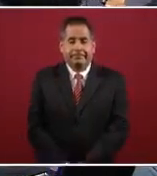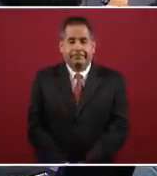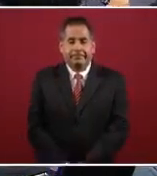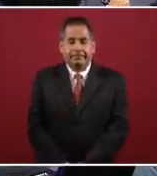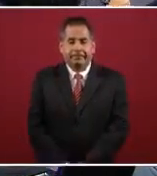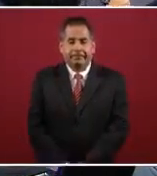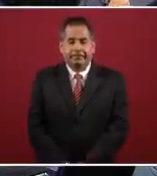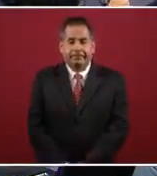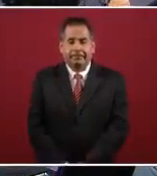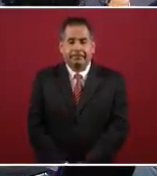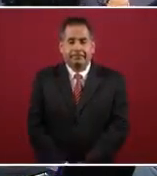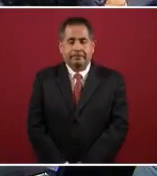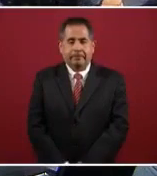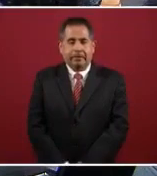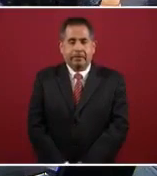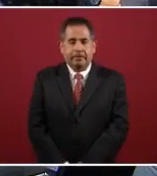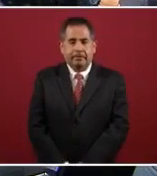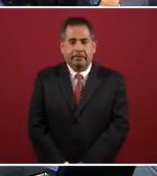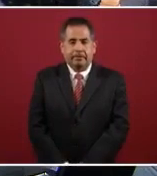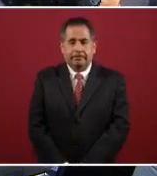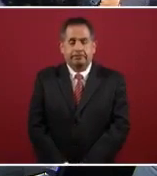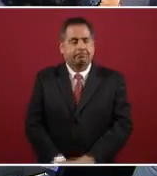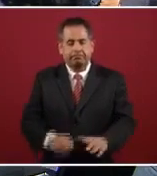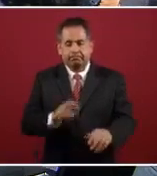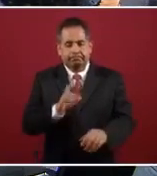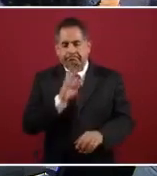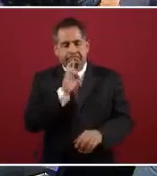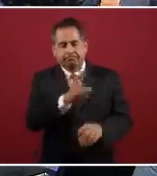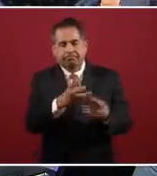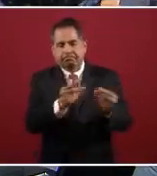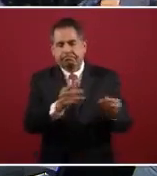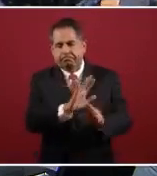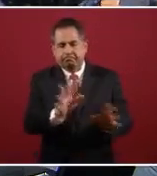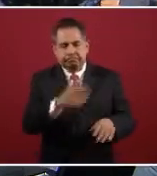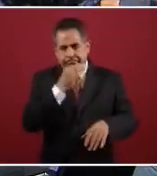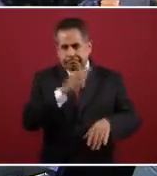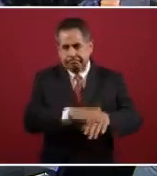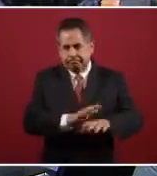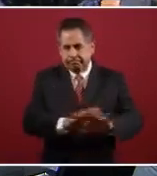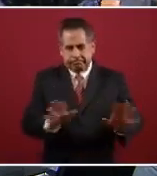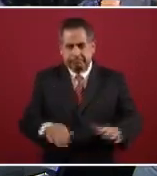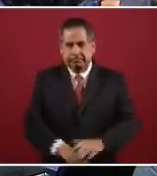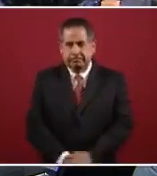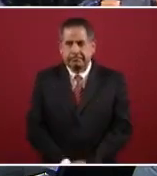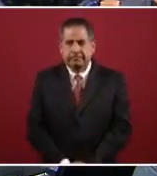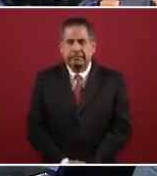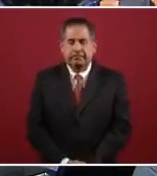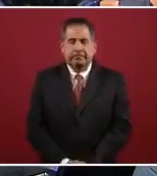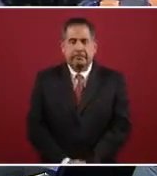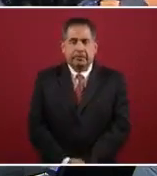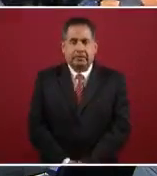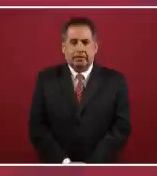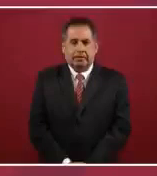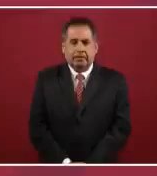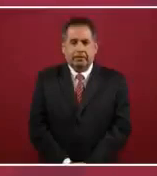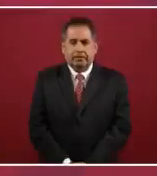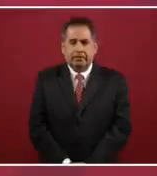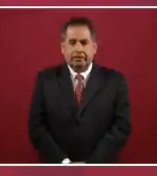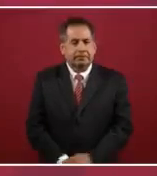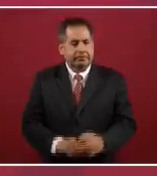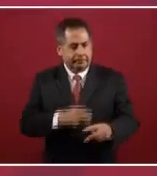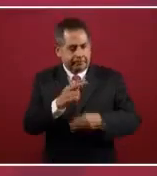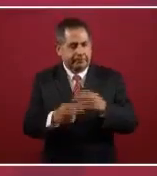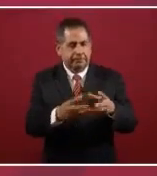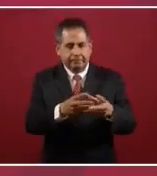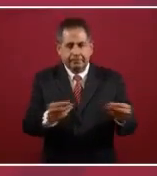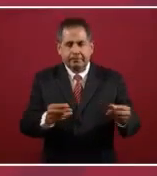¿Hay alguna denuncia que ya se haya...? Ya se resolvió, es lo que puedo decir. Pero cometieron... Bueno, ya se